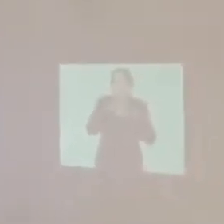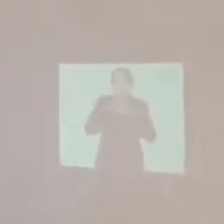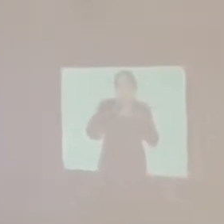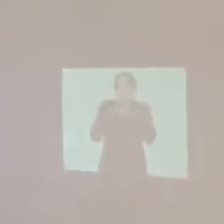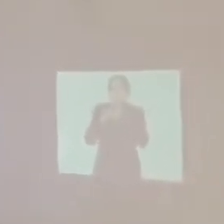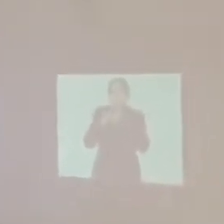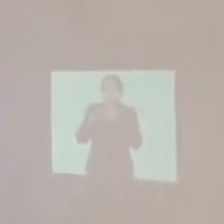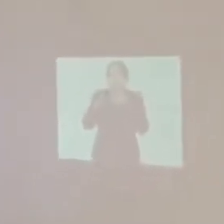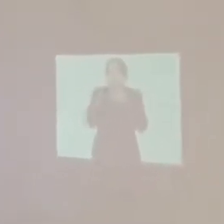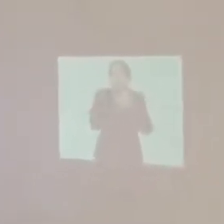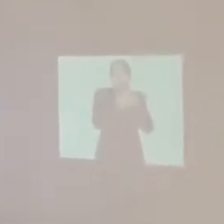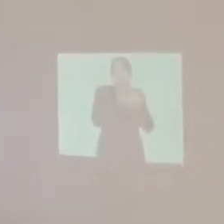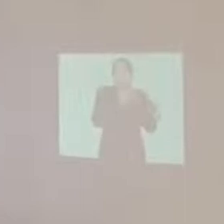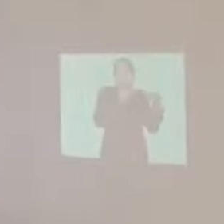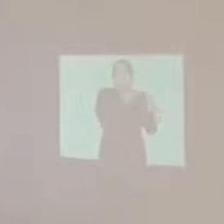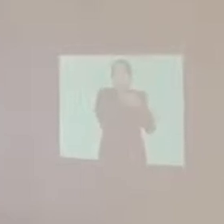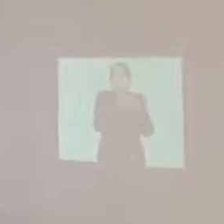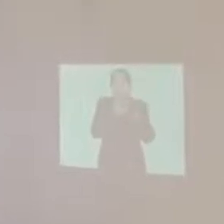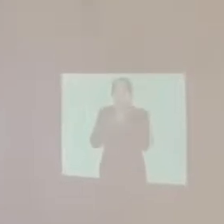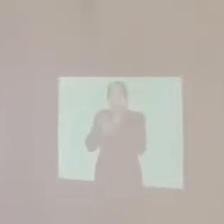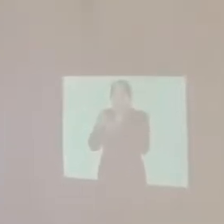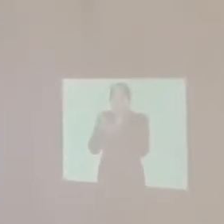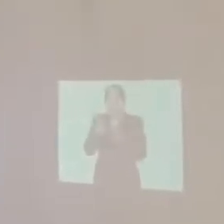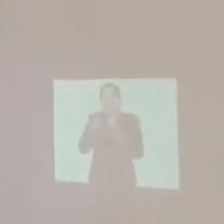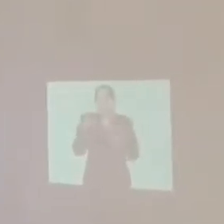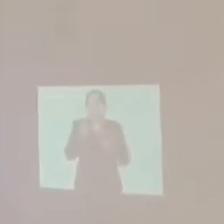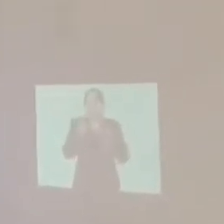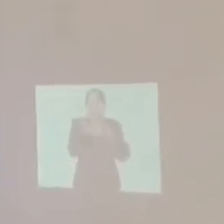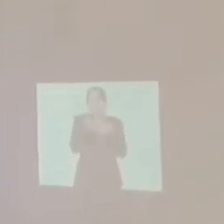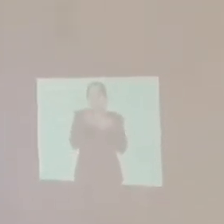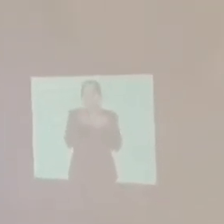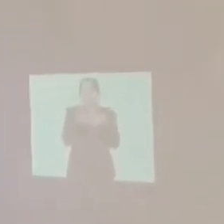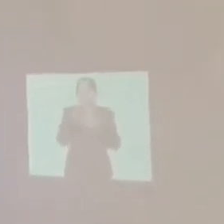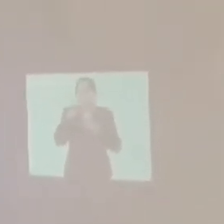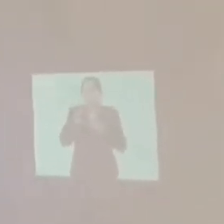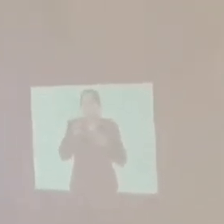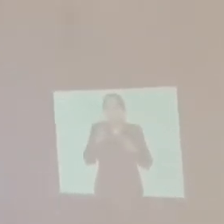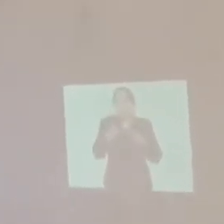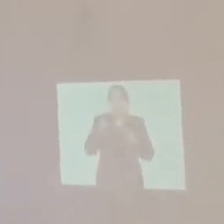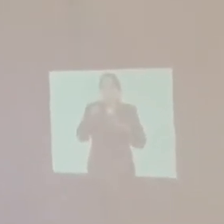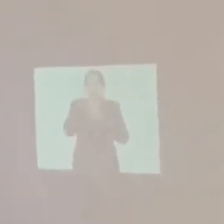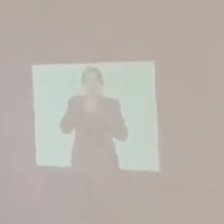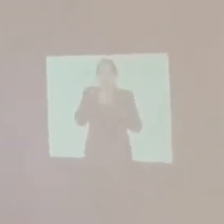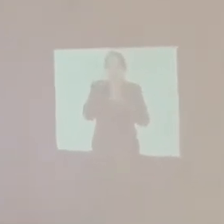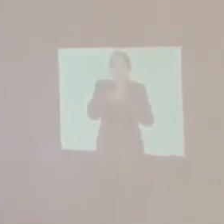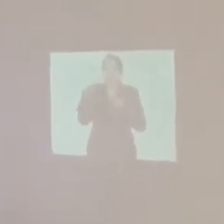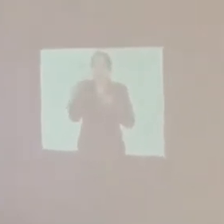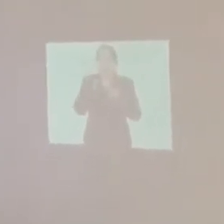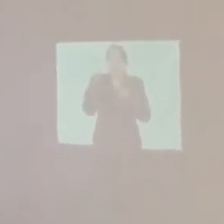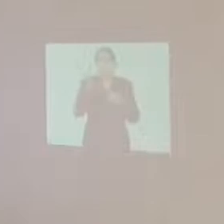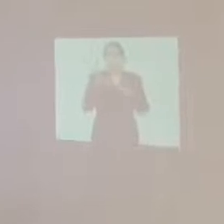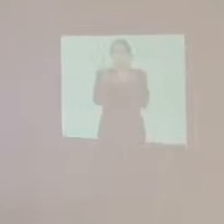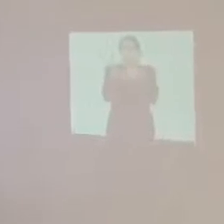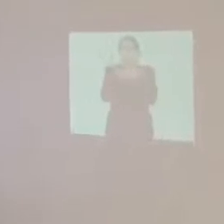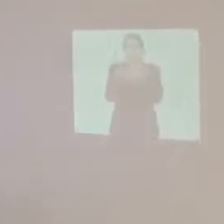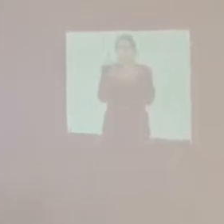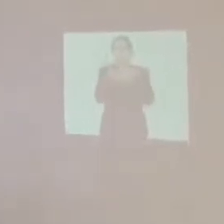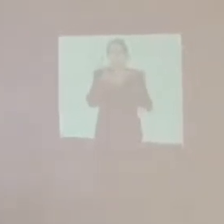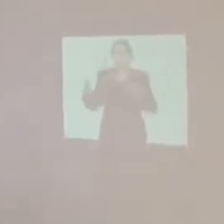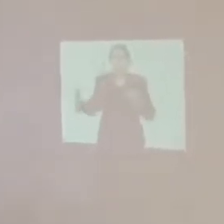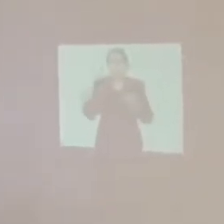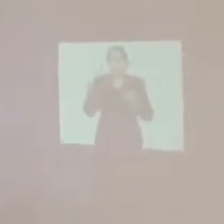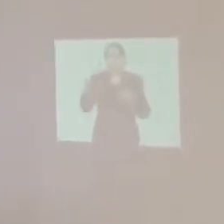y democráticas. Por ello el corazón de la transformación en nuestra ciudad está en la educación pública. Desde enero